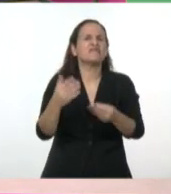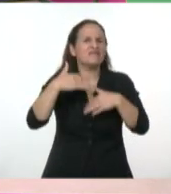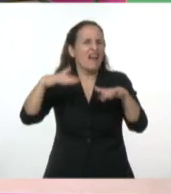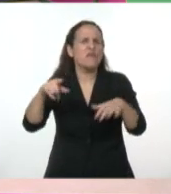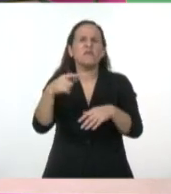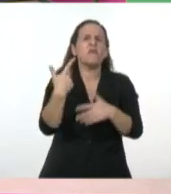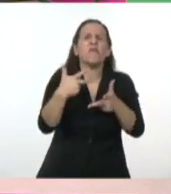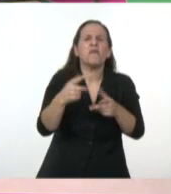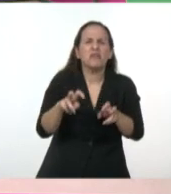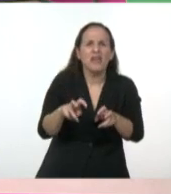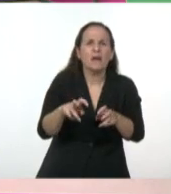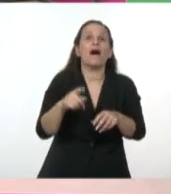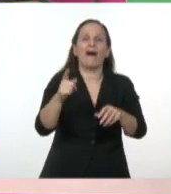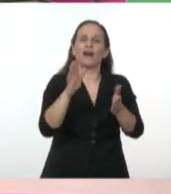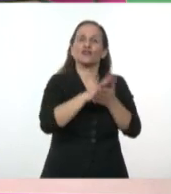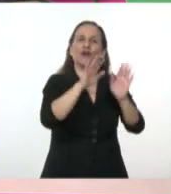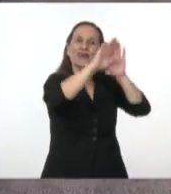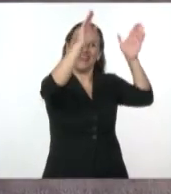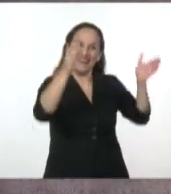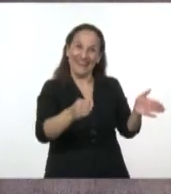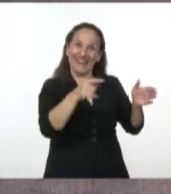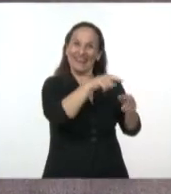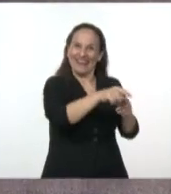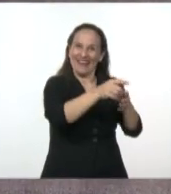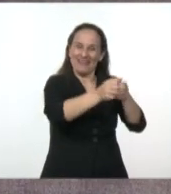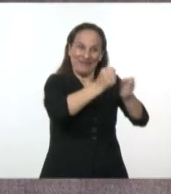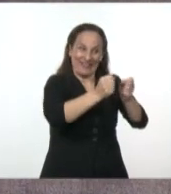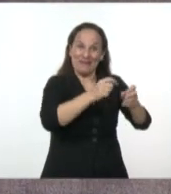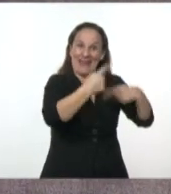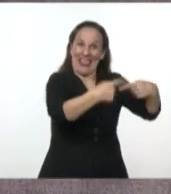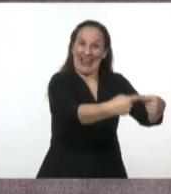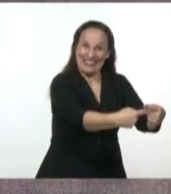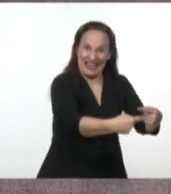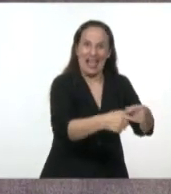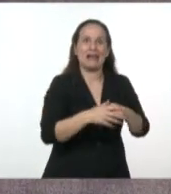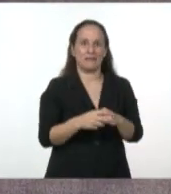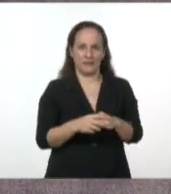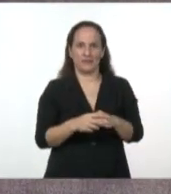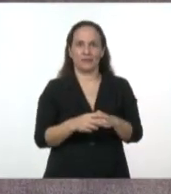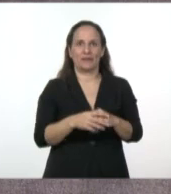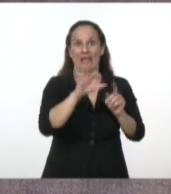chicas. Bueno, de la planta de reciclaje, de Kemu Kemu. Muy bien. Entonces, aparece la planta